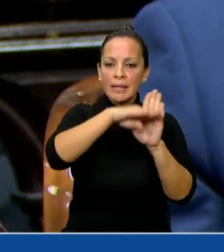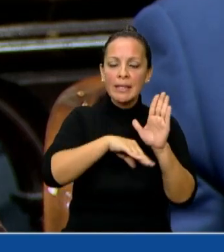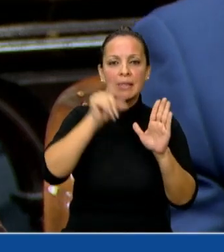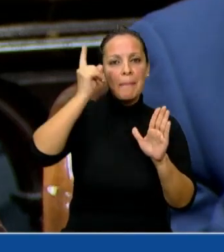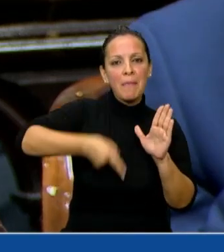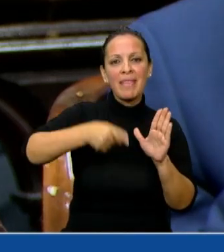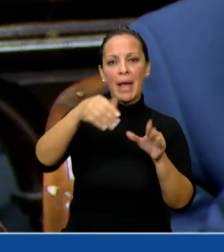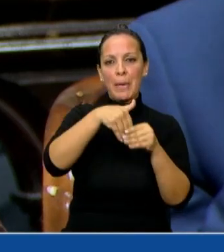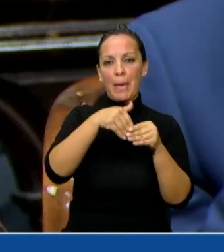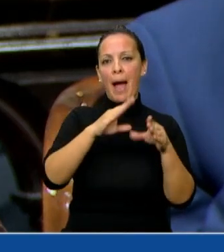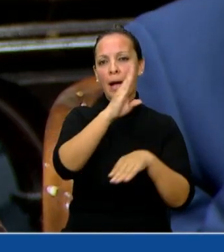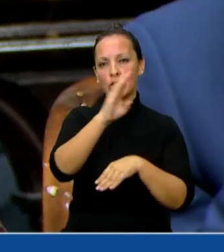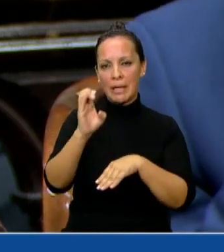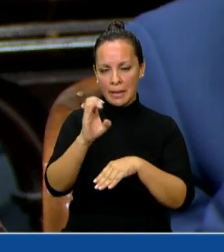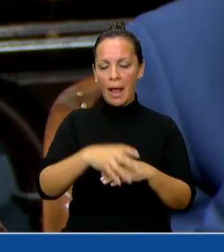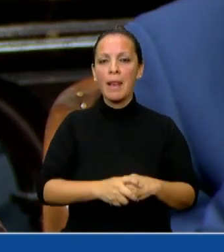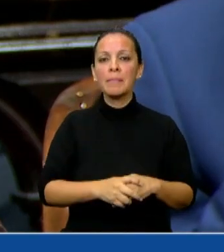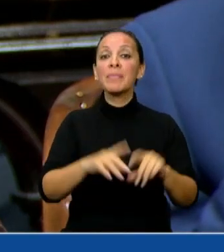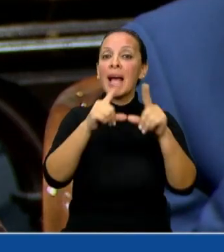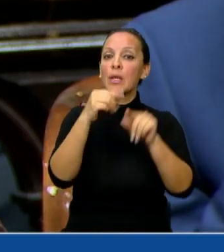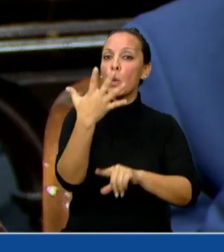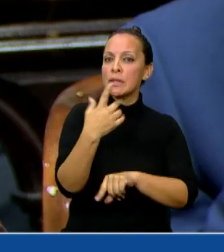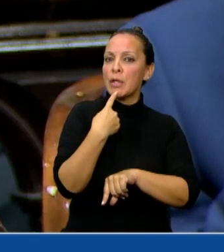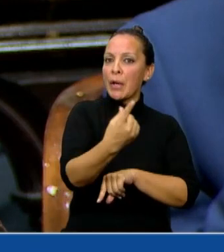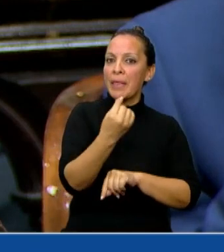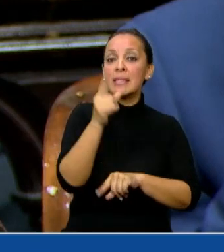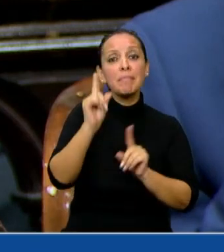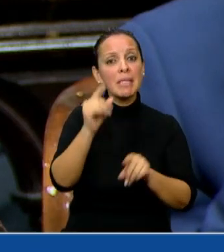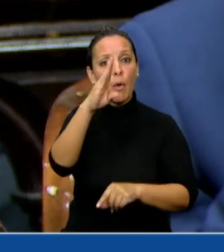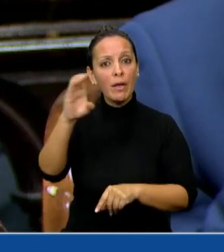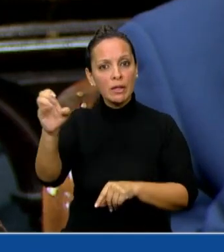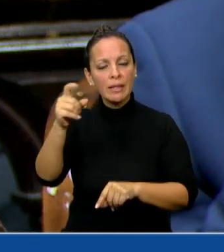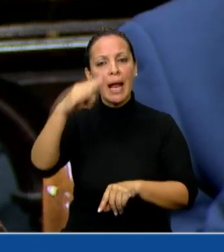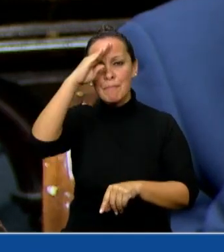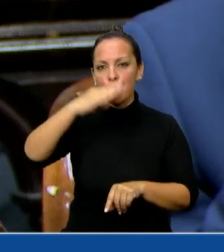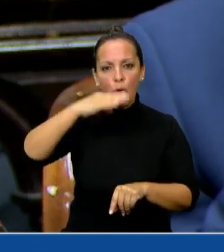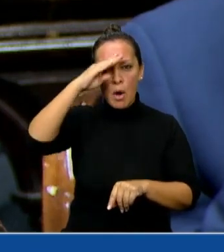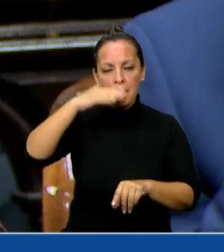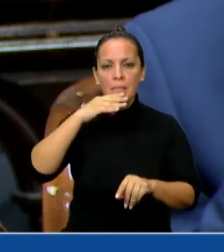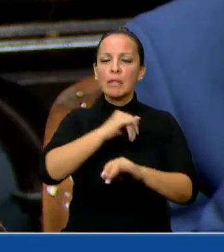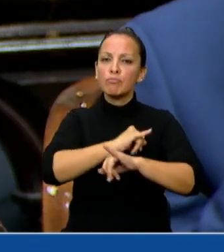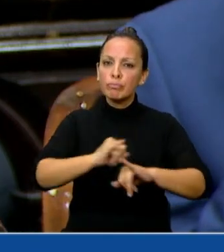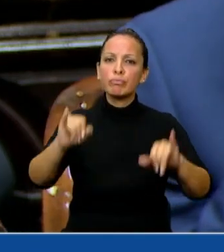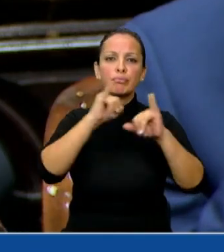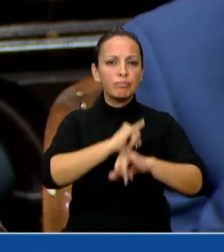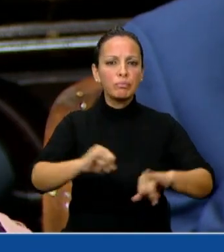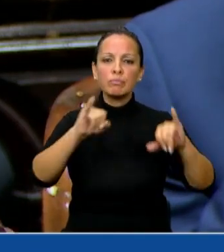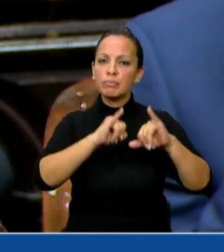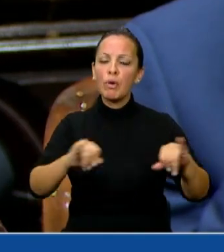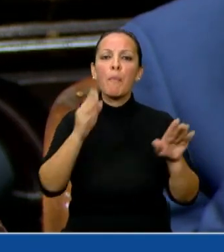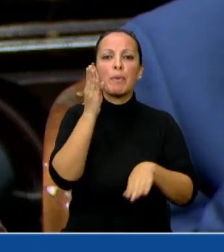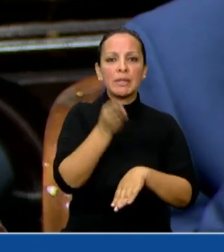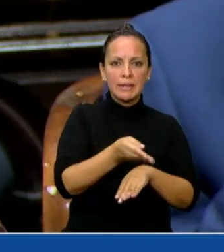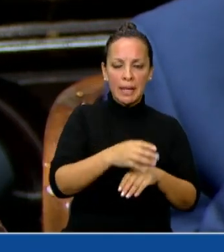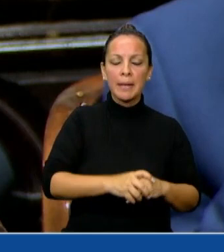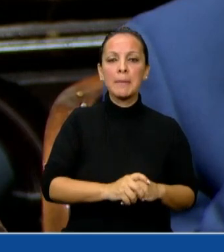Banco Central, y el artículo 5 establece que el mismo publicará mensualmente dicho coeficiente. El capítulo 3